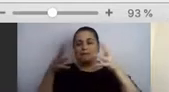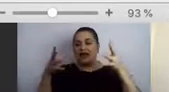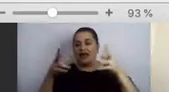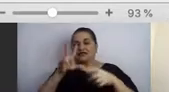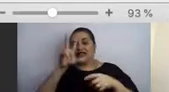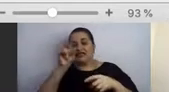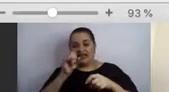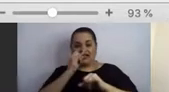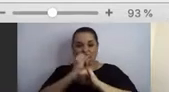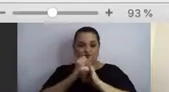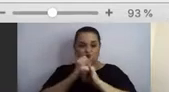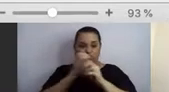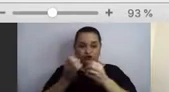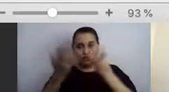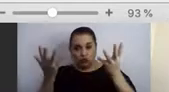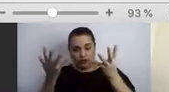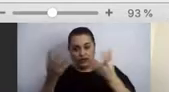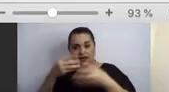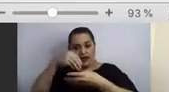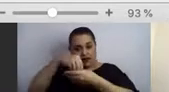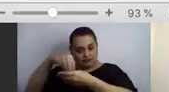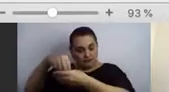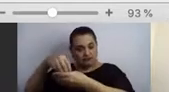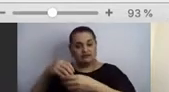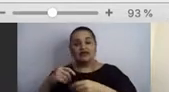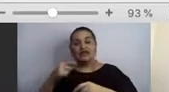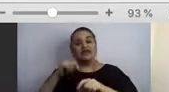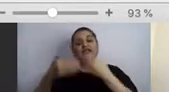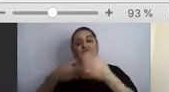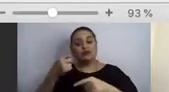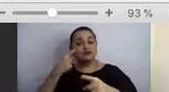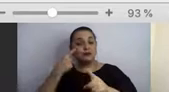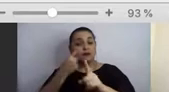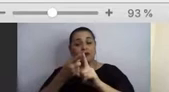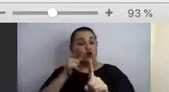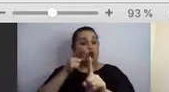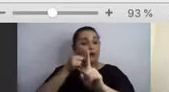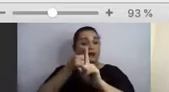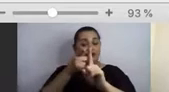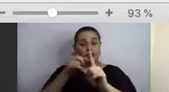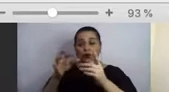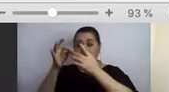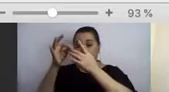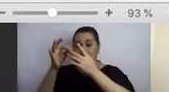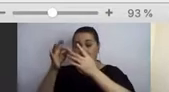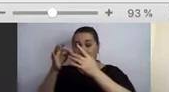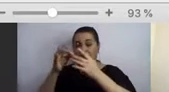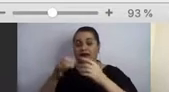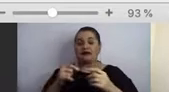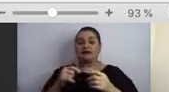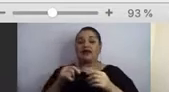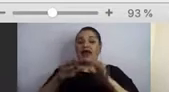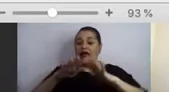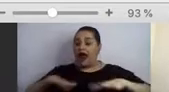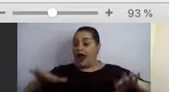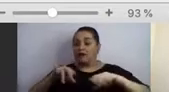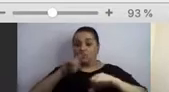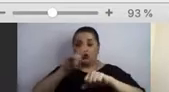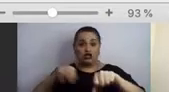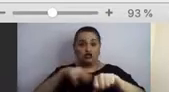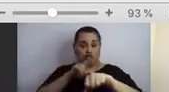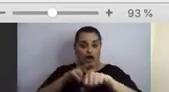públicas, y después vemos el objetivo principal que es coordinar la implementación en el ámbito nacional de las obligaciones